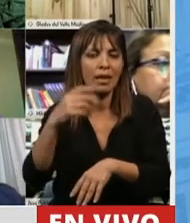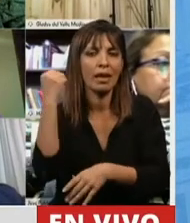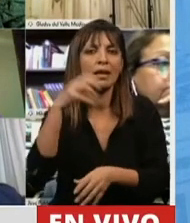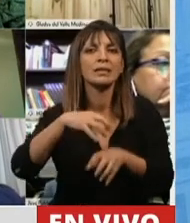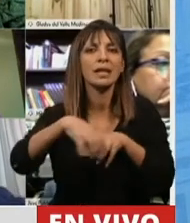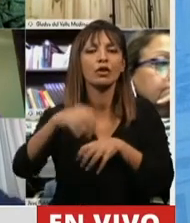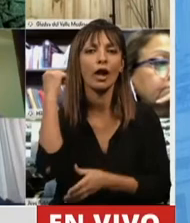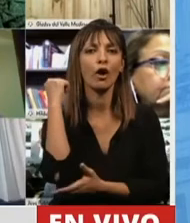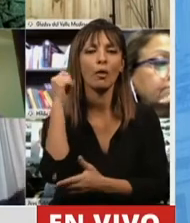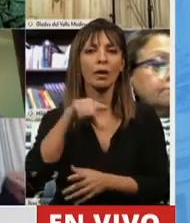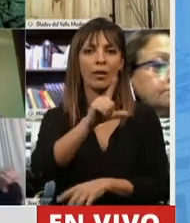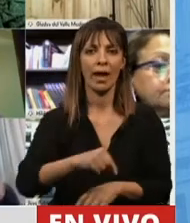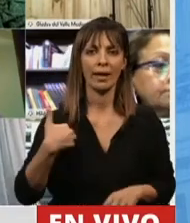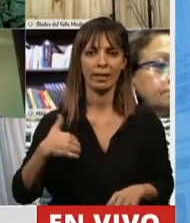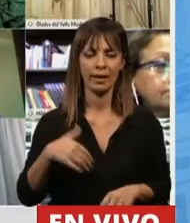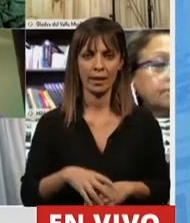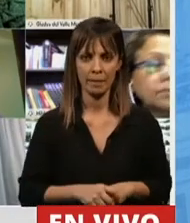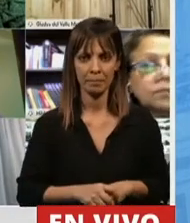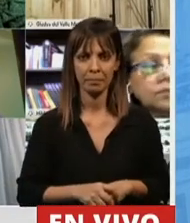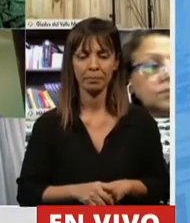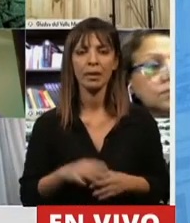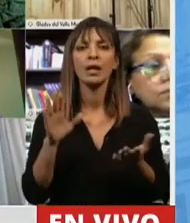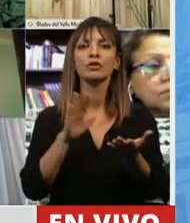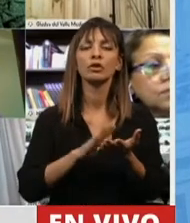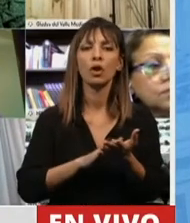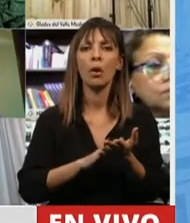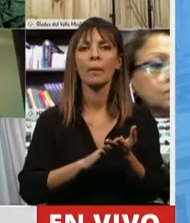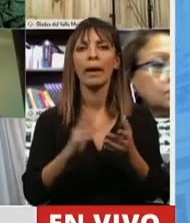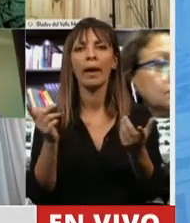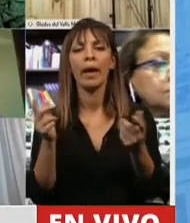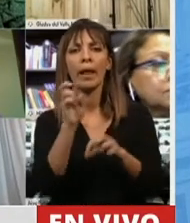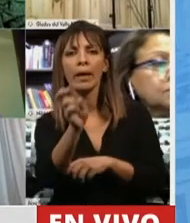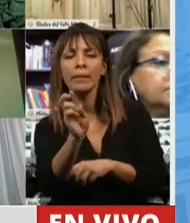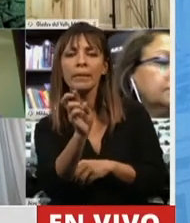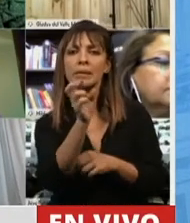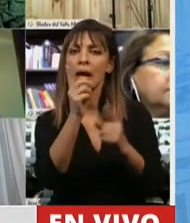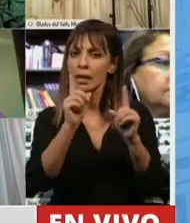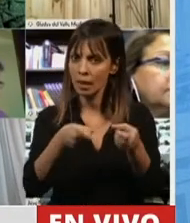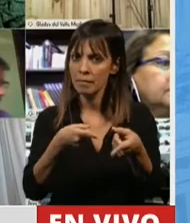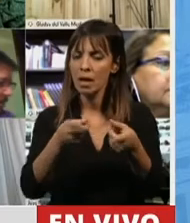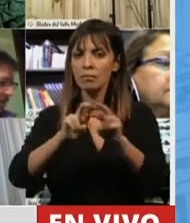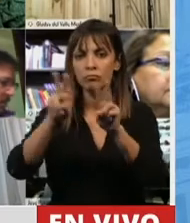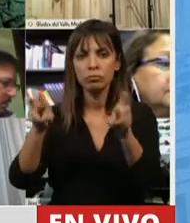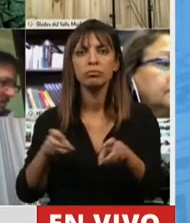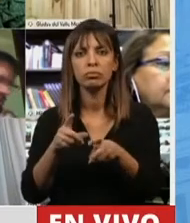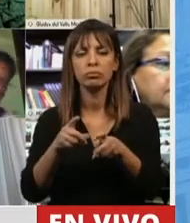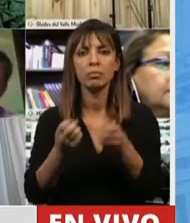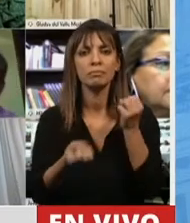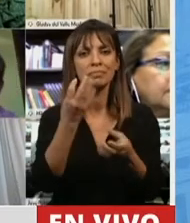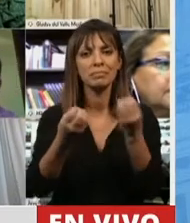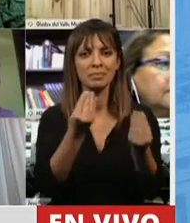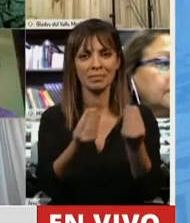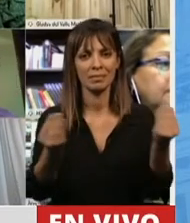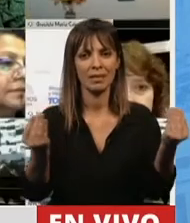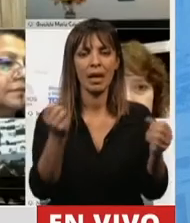argentina, una parte importante en el ingreso de divisas y fundamentalmente una parte importante en la generación de empleo.